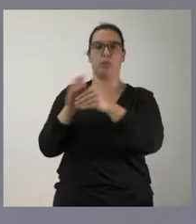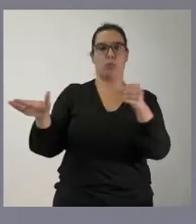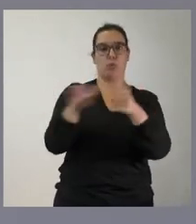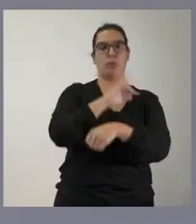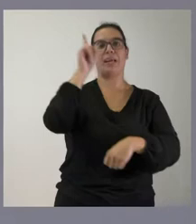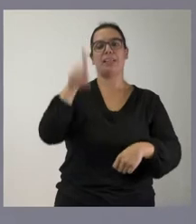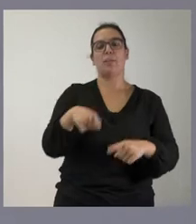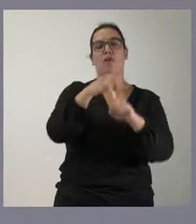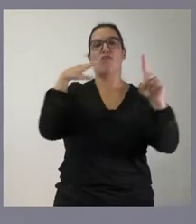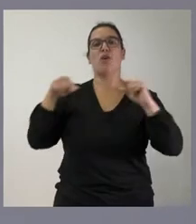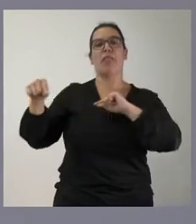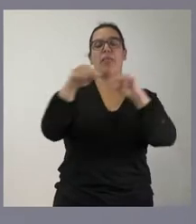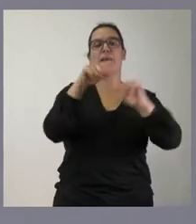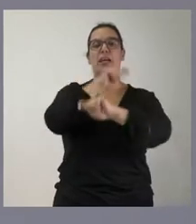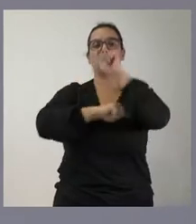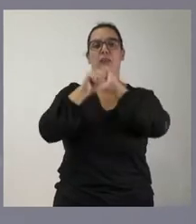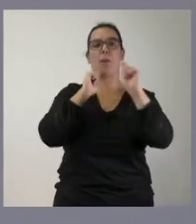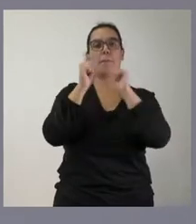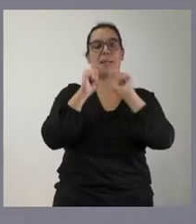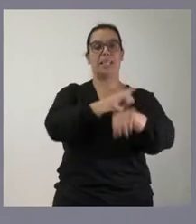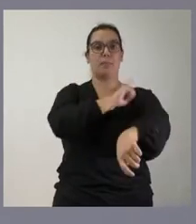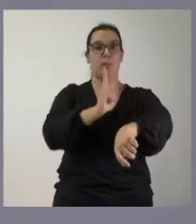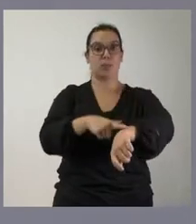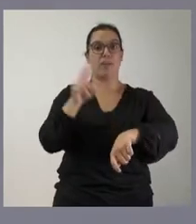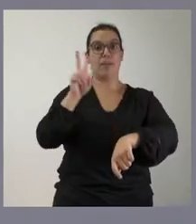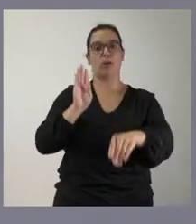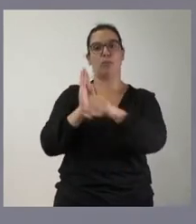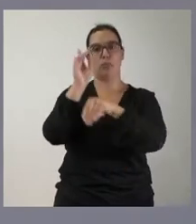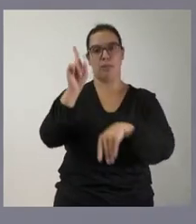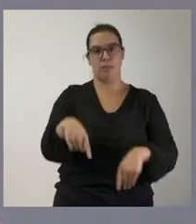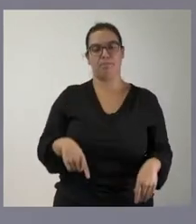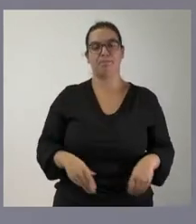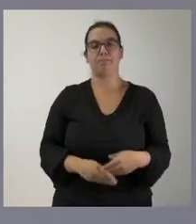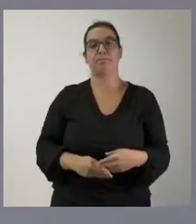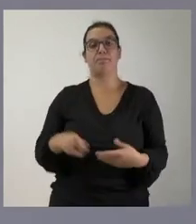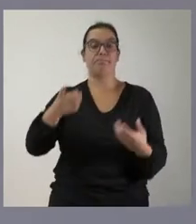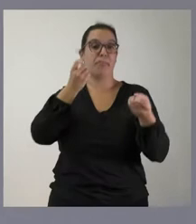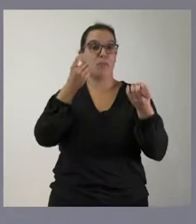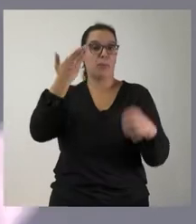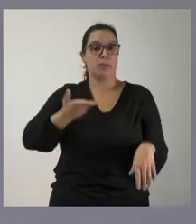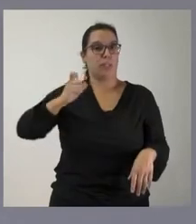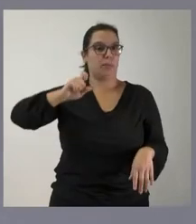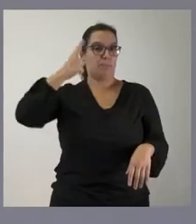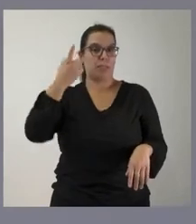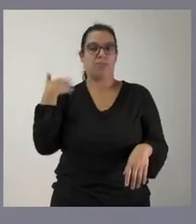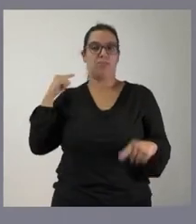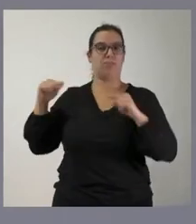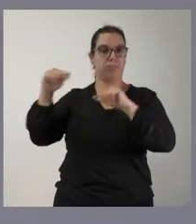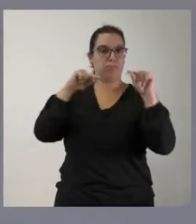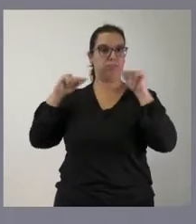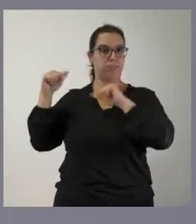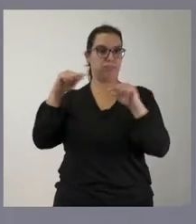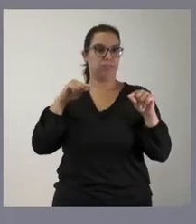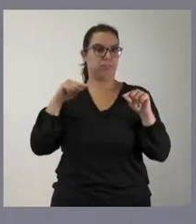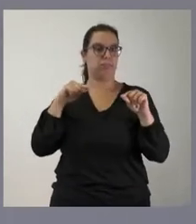al Foro de debate de la asociación de la prensa Deportiva en Valladolid Esta es la información más relevante al respecto de lo que le